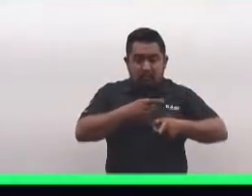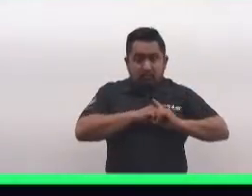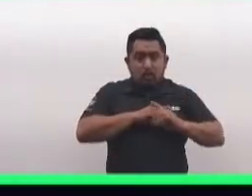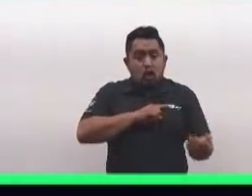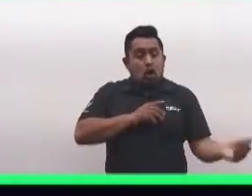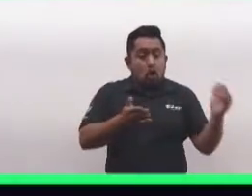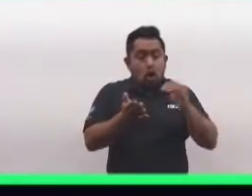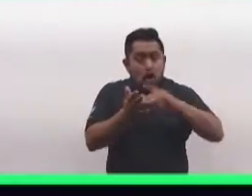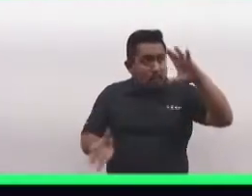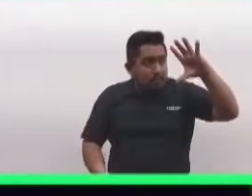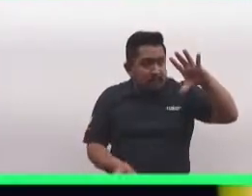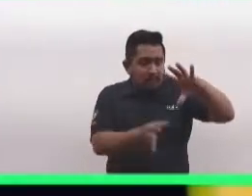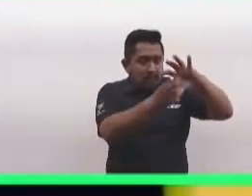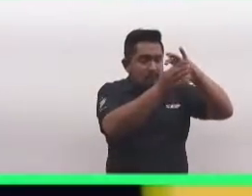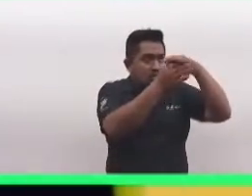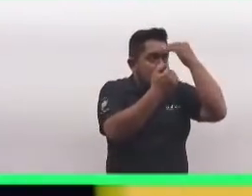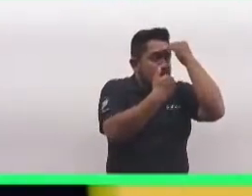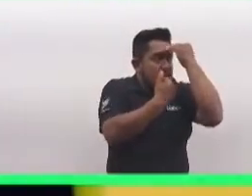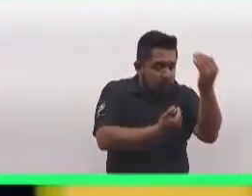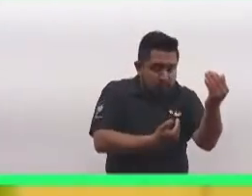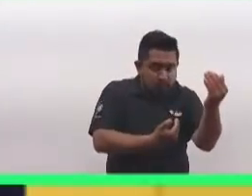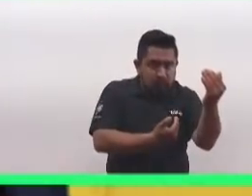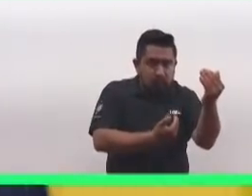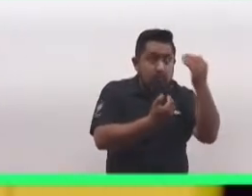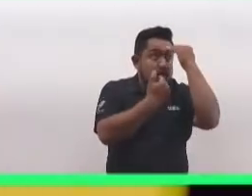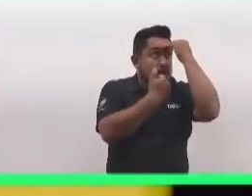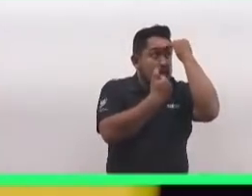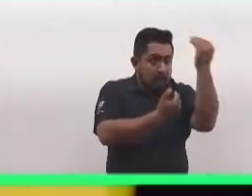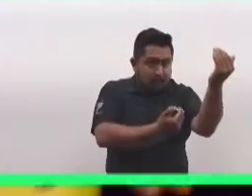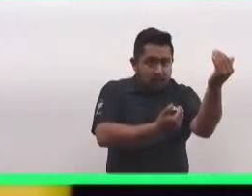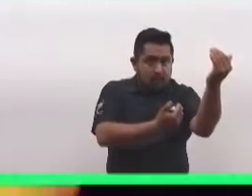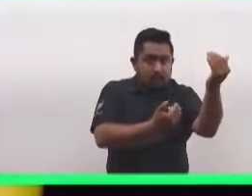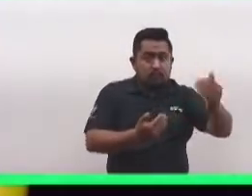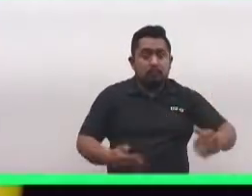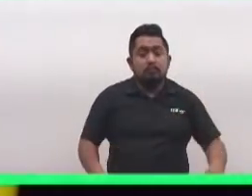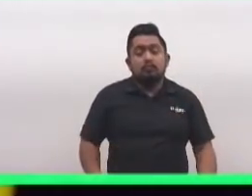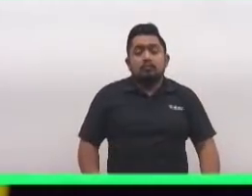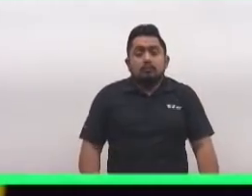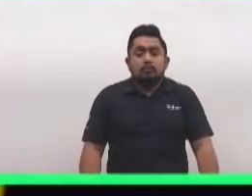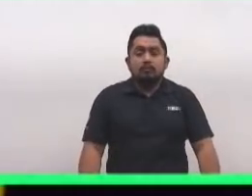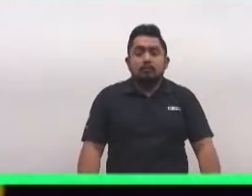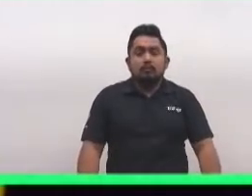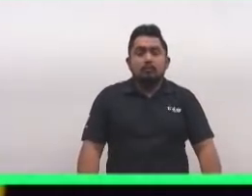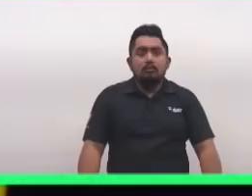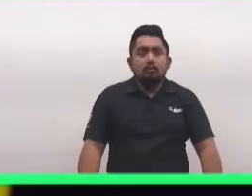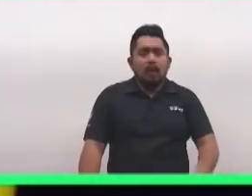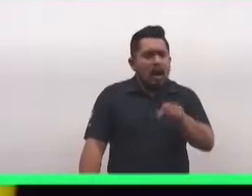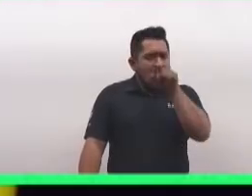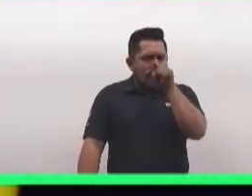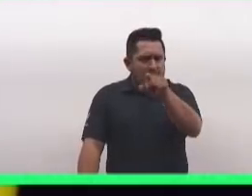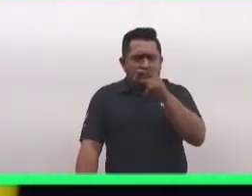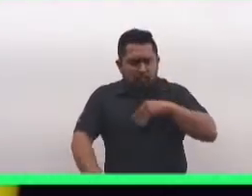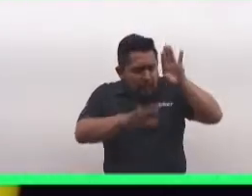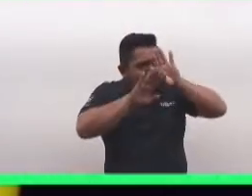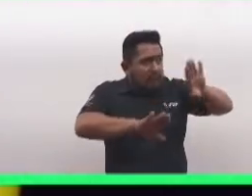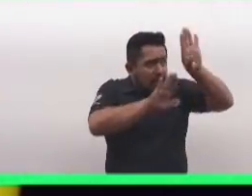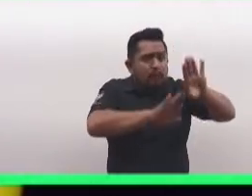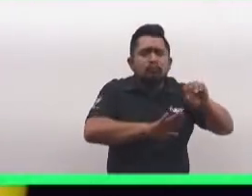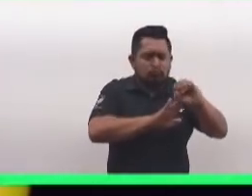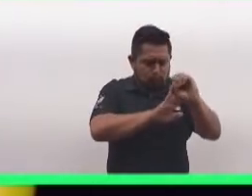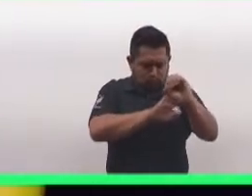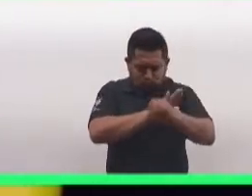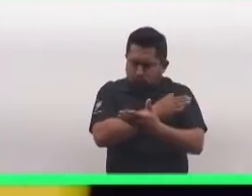pse en obediencia dígalo conmigo volver al señor en que en obediencia usted puede venir en adoración